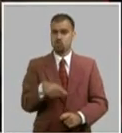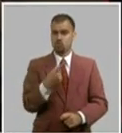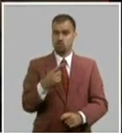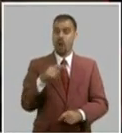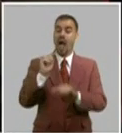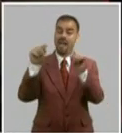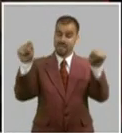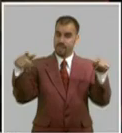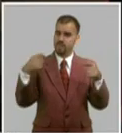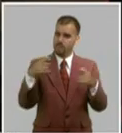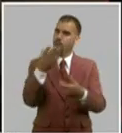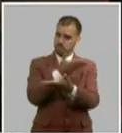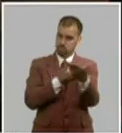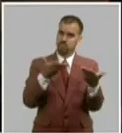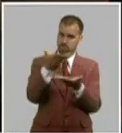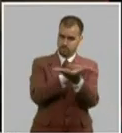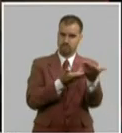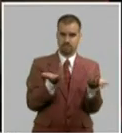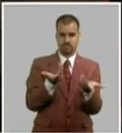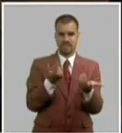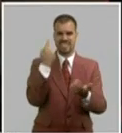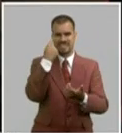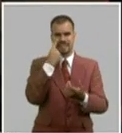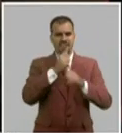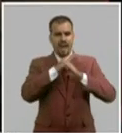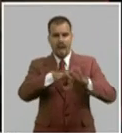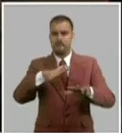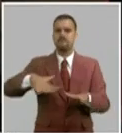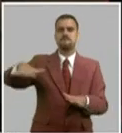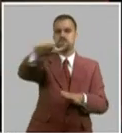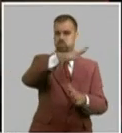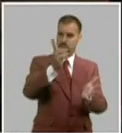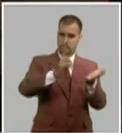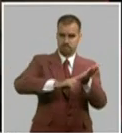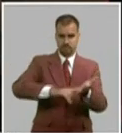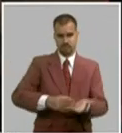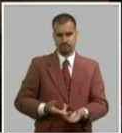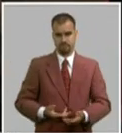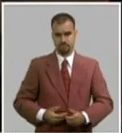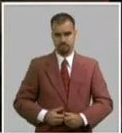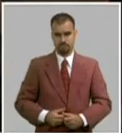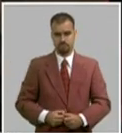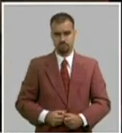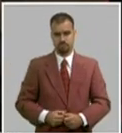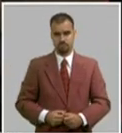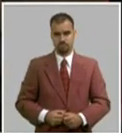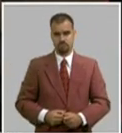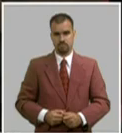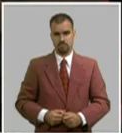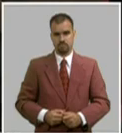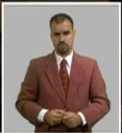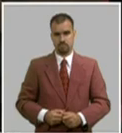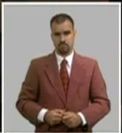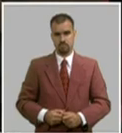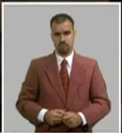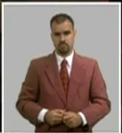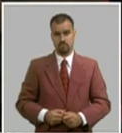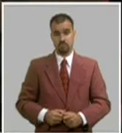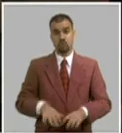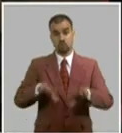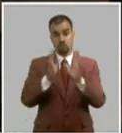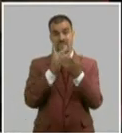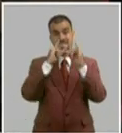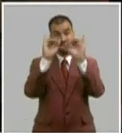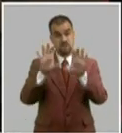lugar, con el ejemplo de cada uno de nosotros militantes. Eso es lo que nos corresponde hacer con este informe